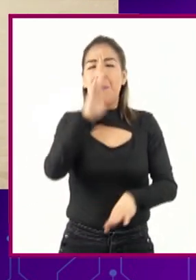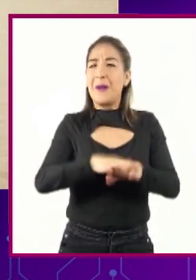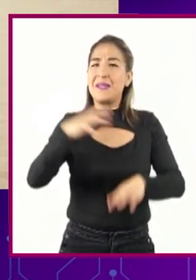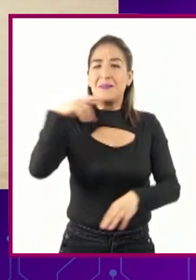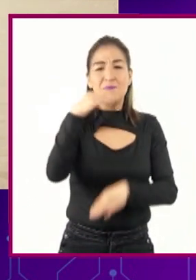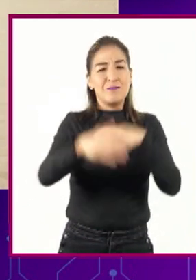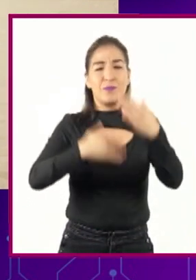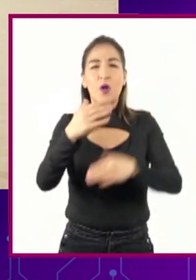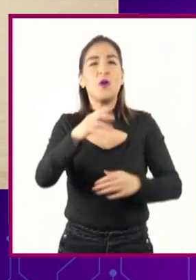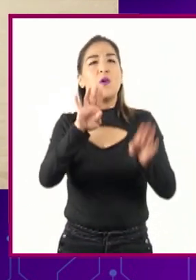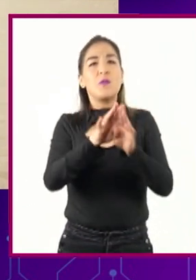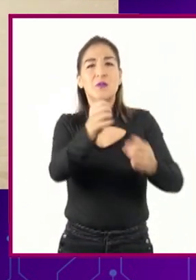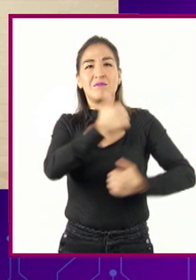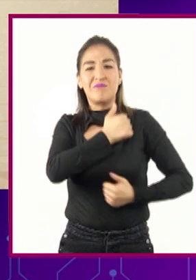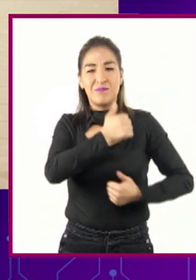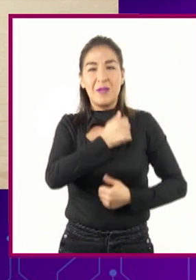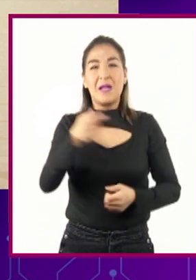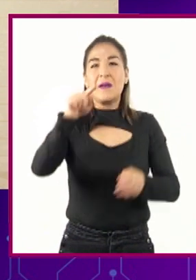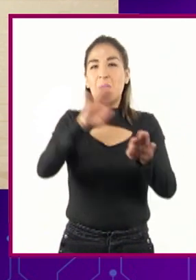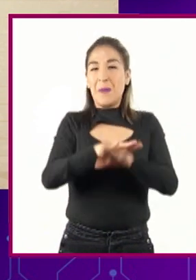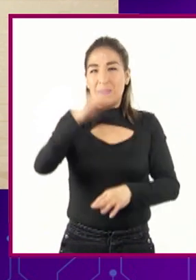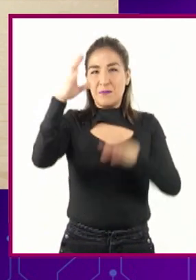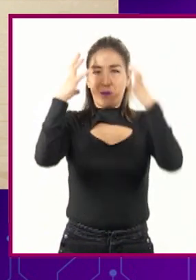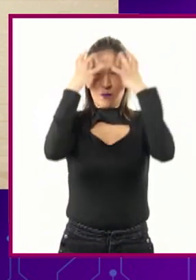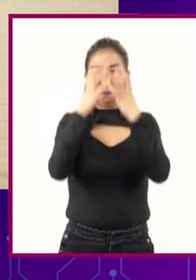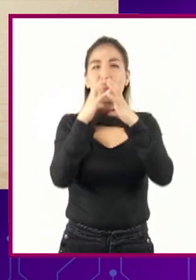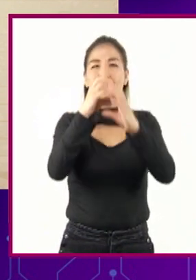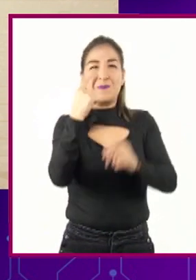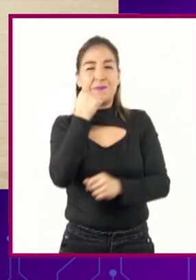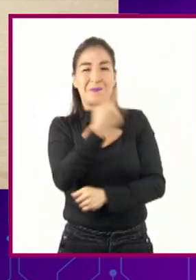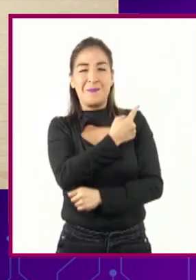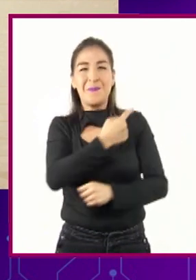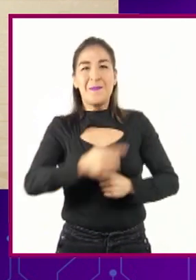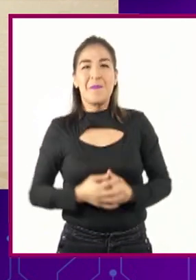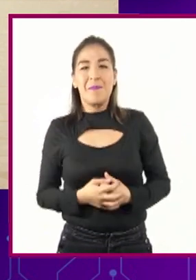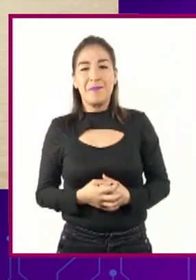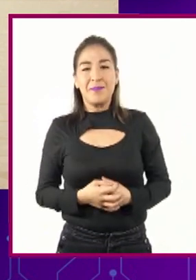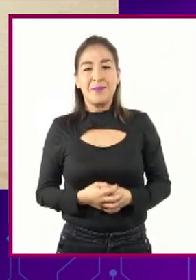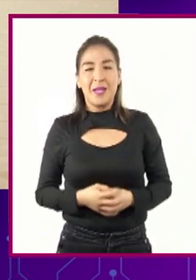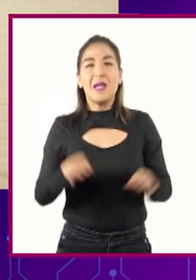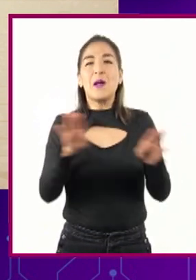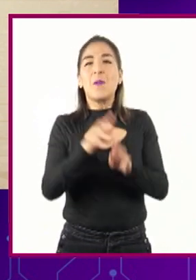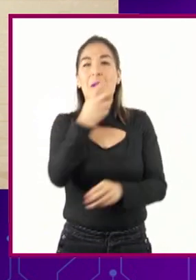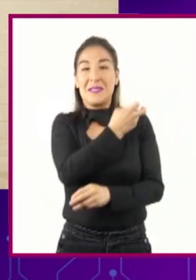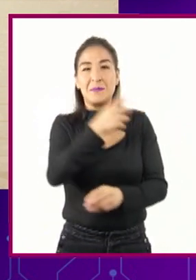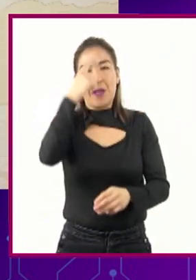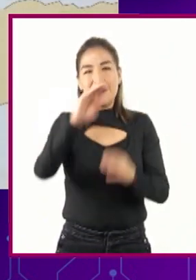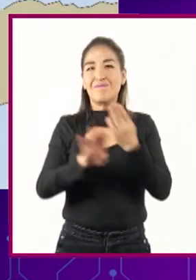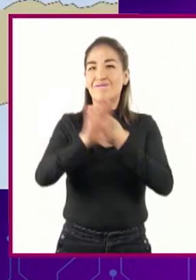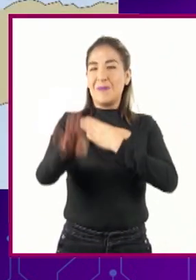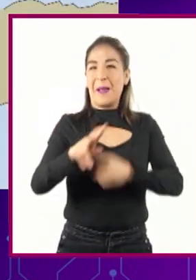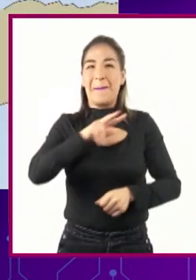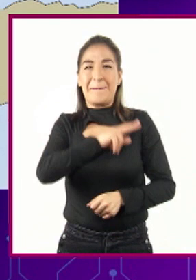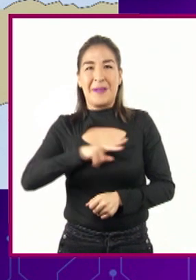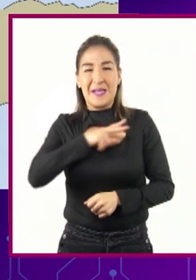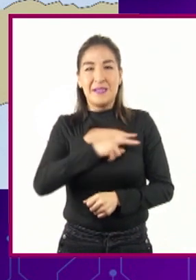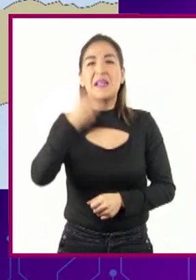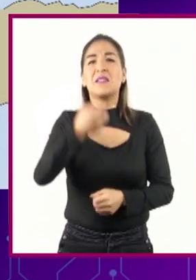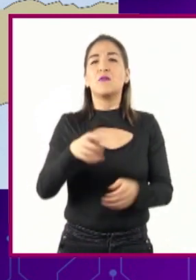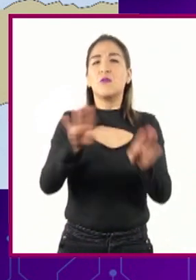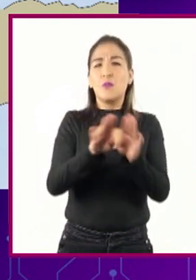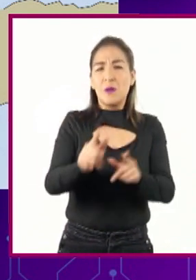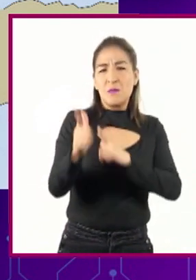los soldados máscaras más efectivas con filtros de carbón para neutralizar el veneno. El desarrollo de las